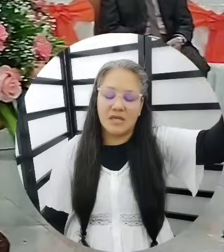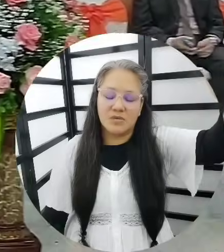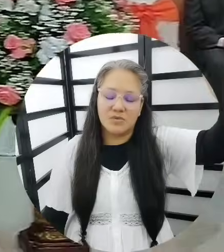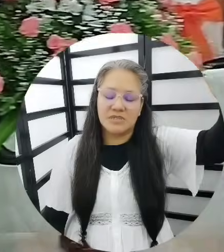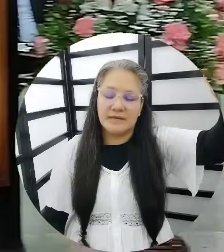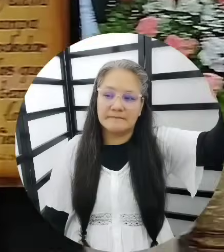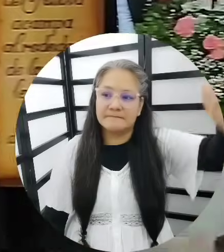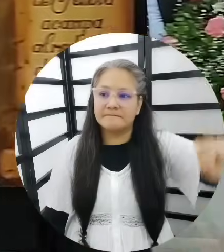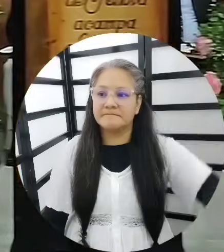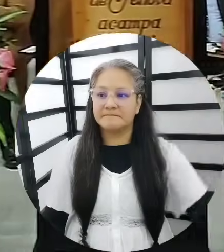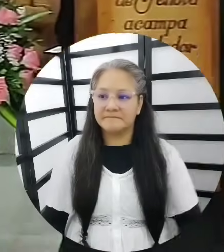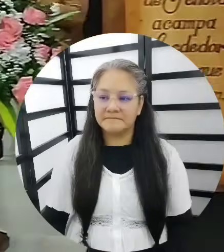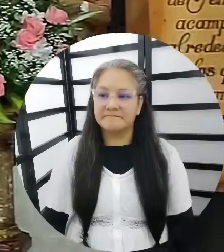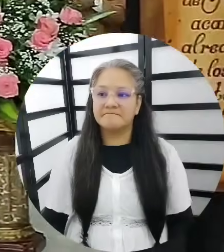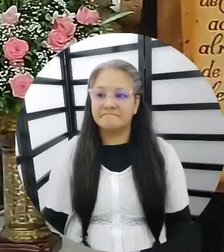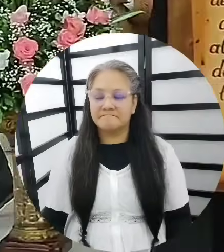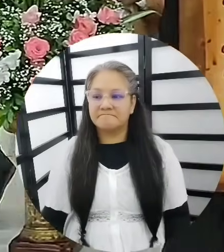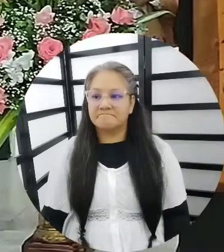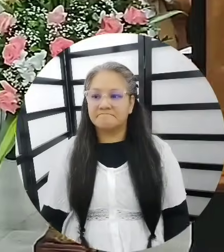que un tigre.